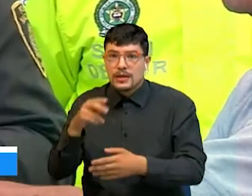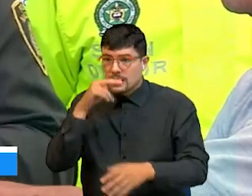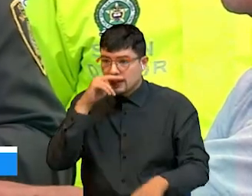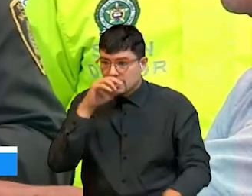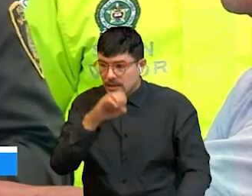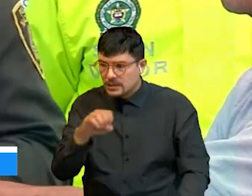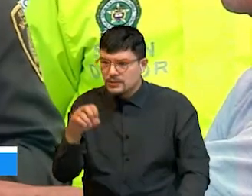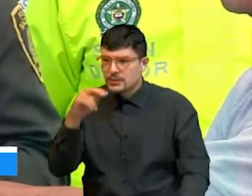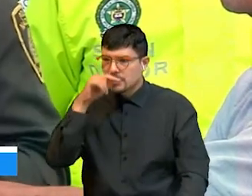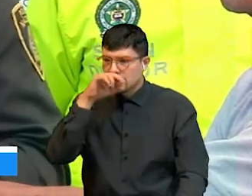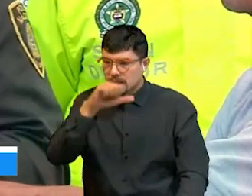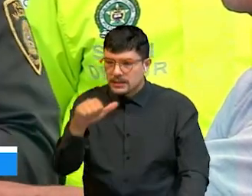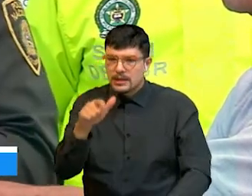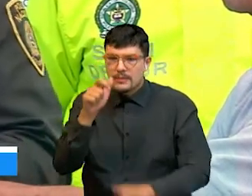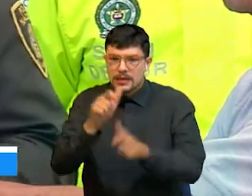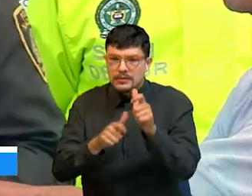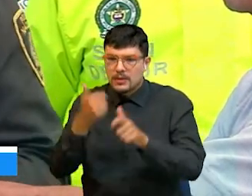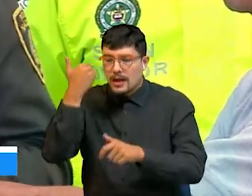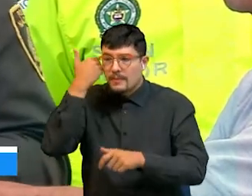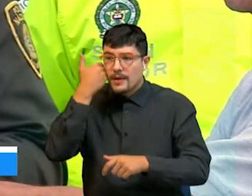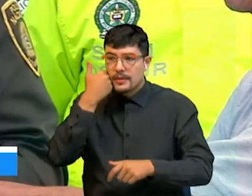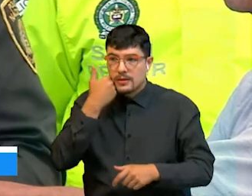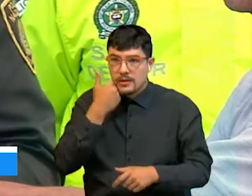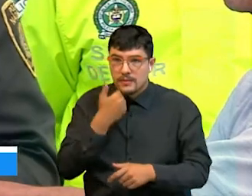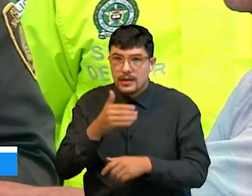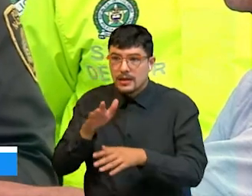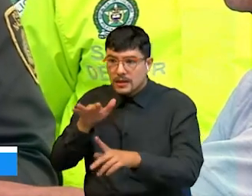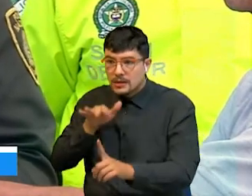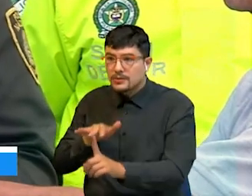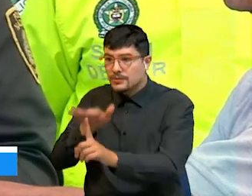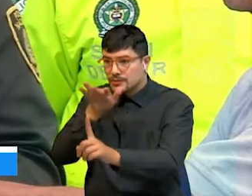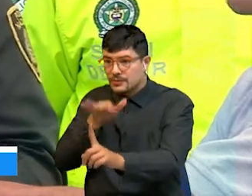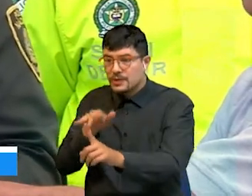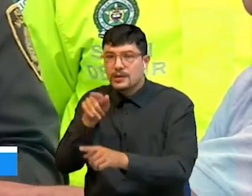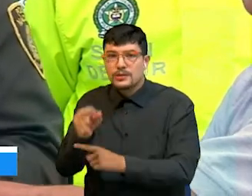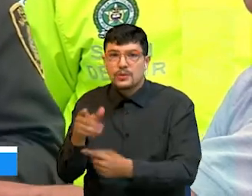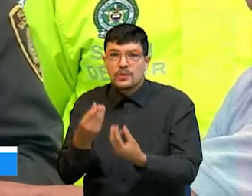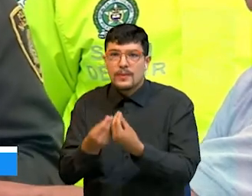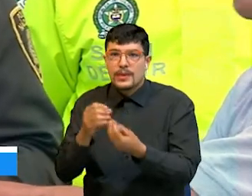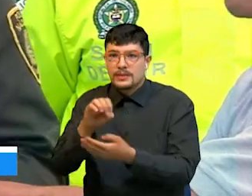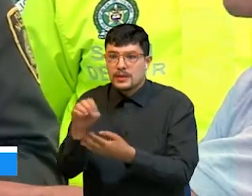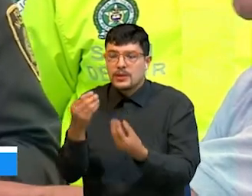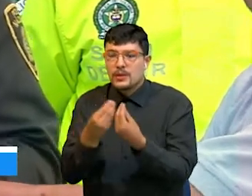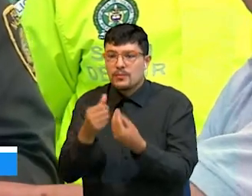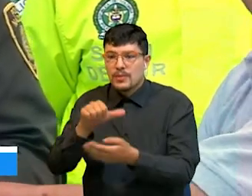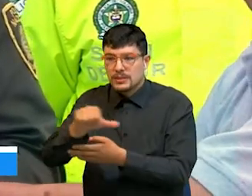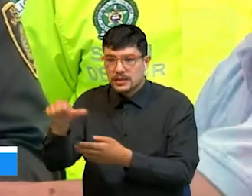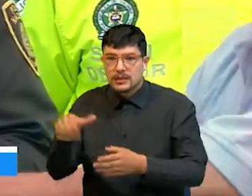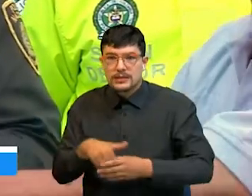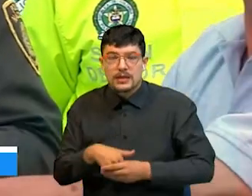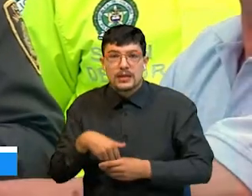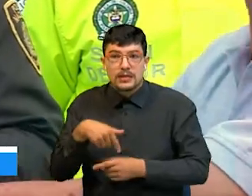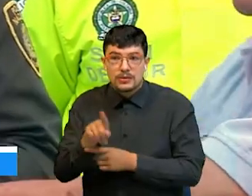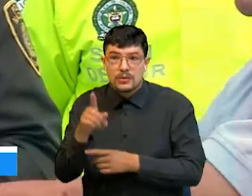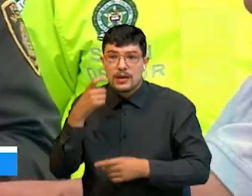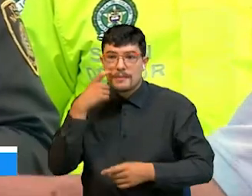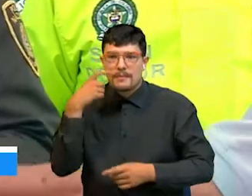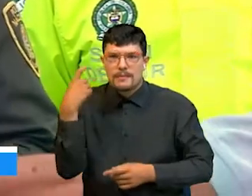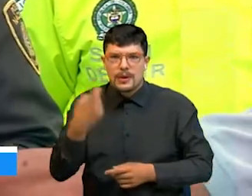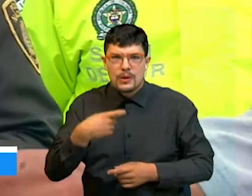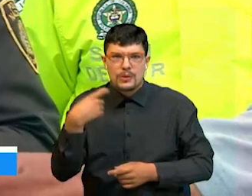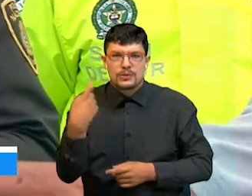donde adolescentes, inducen a sus compañeras y compañeras que buscan